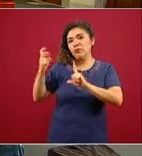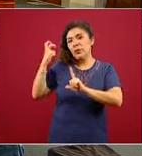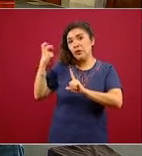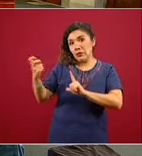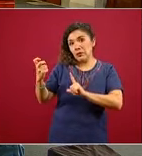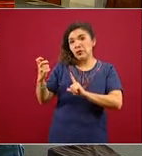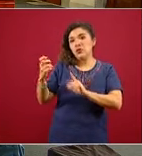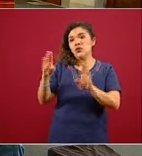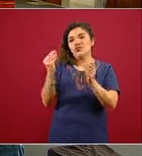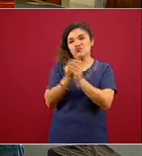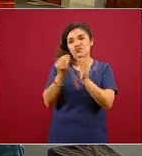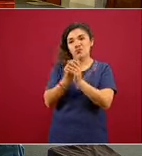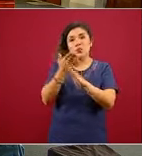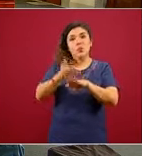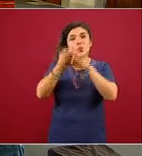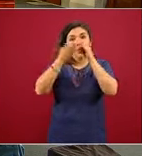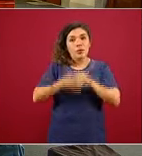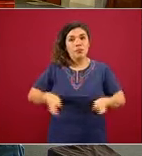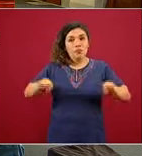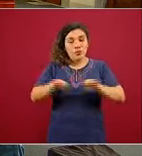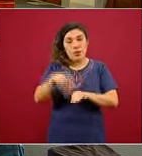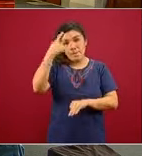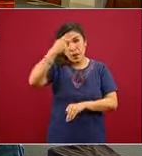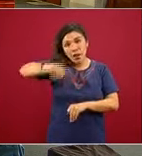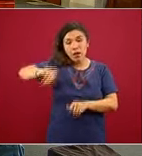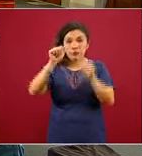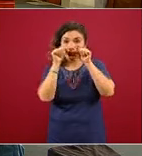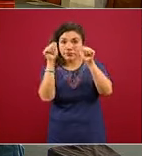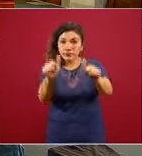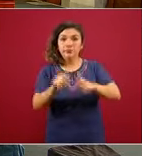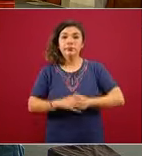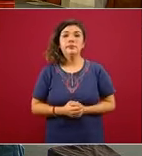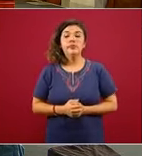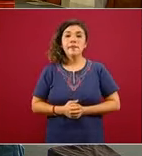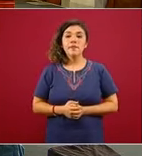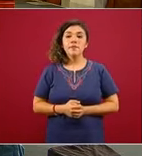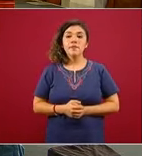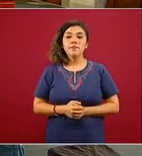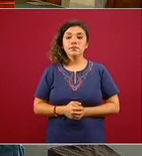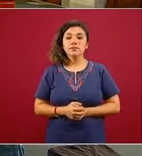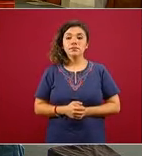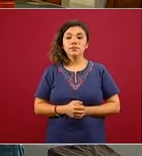este apartado que es importante a tomar en cuenta.